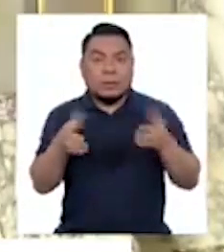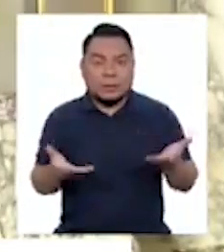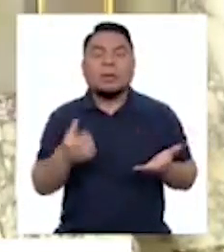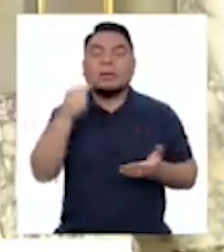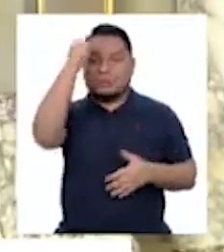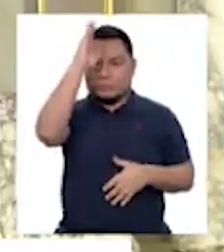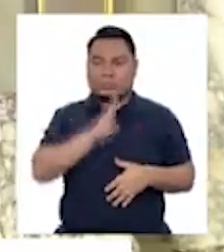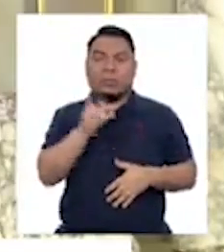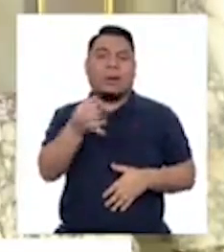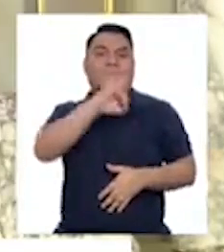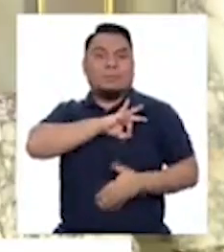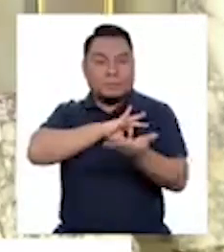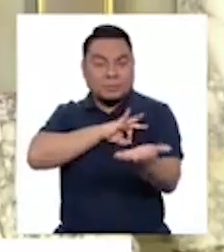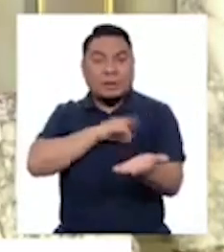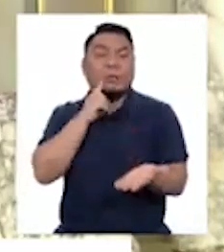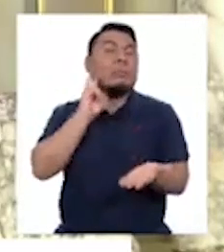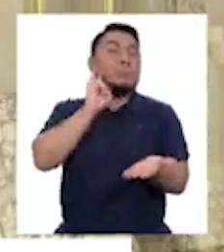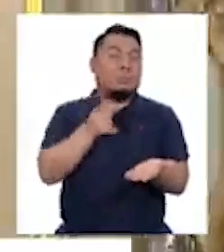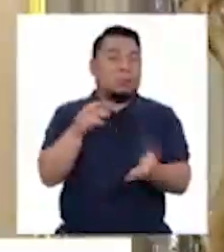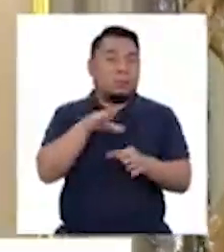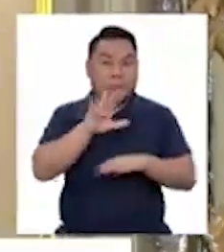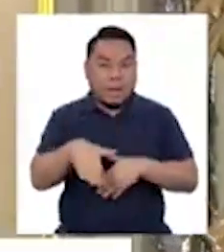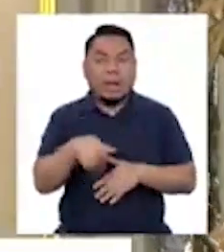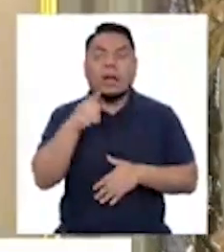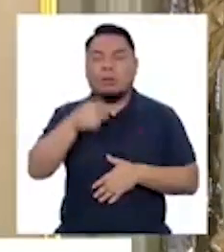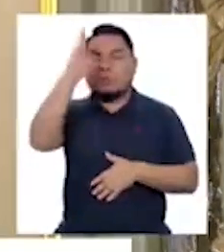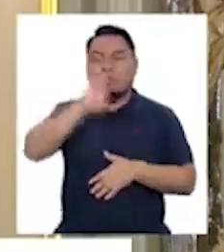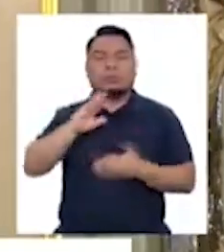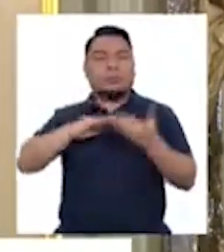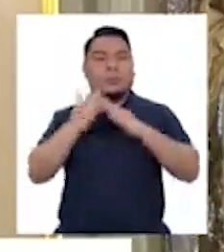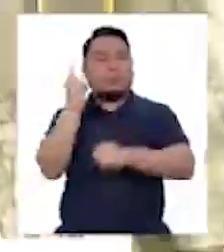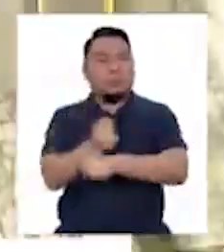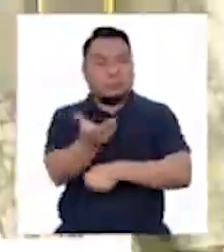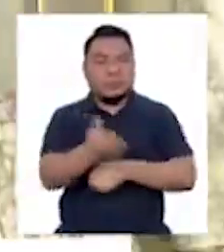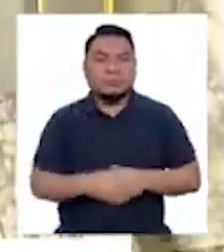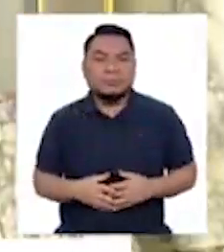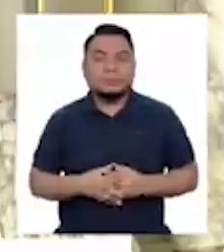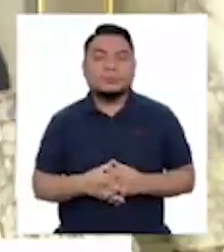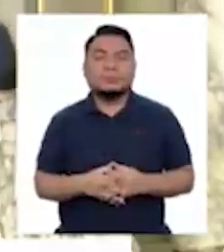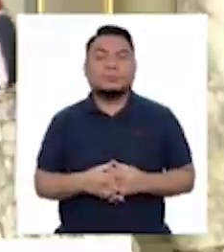que Dios os premie, y si no, Él y la patria os lo demanden.